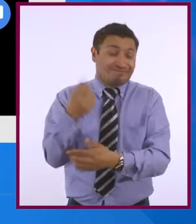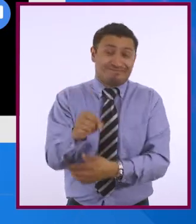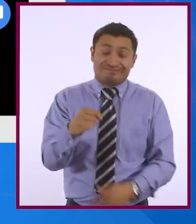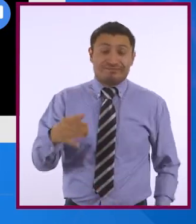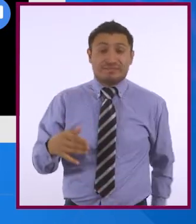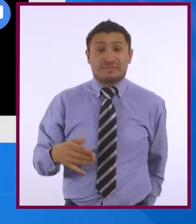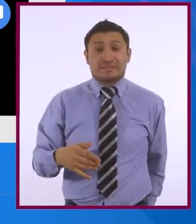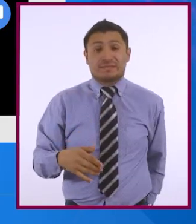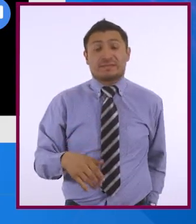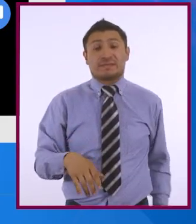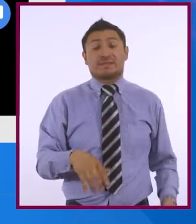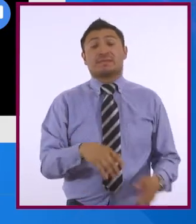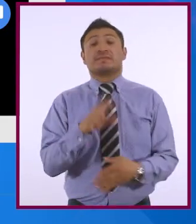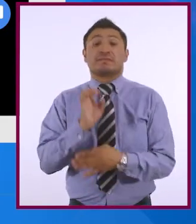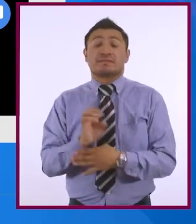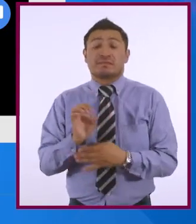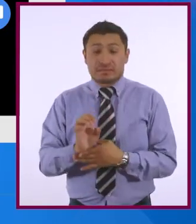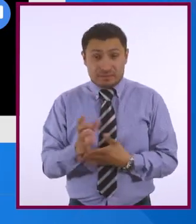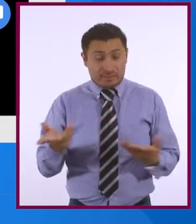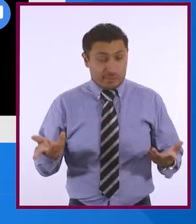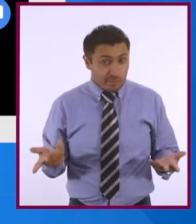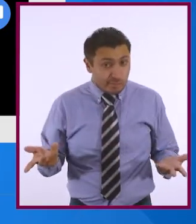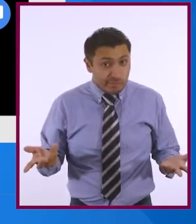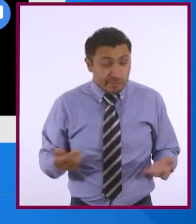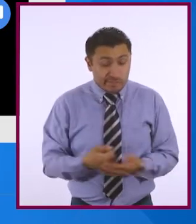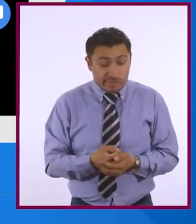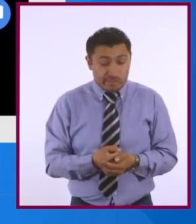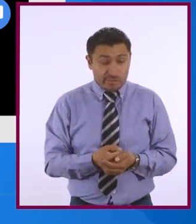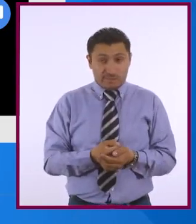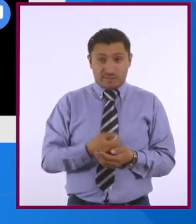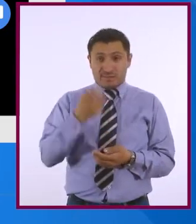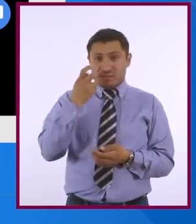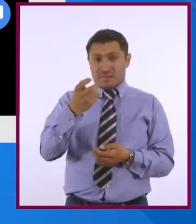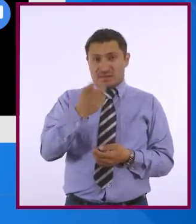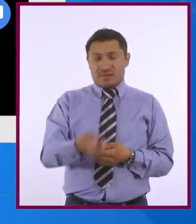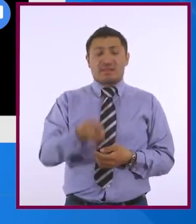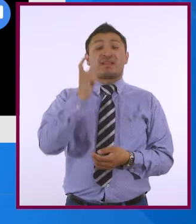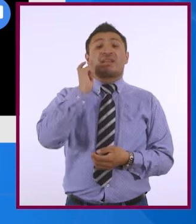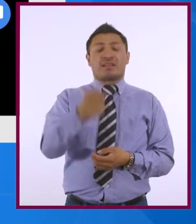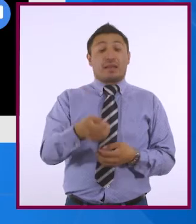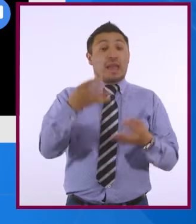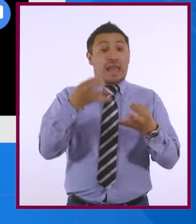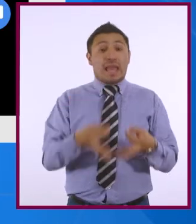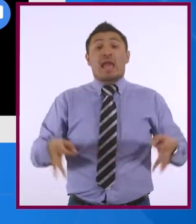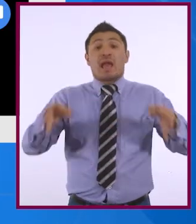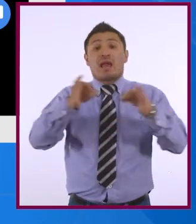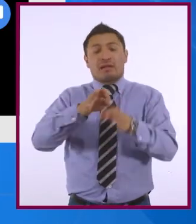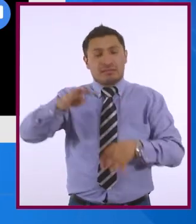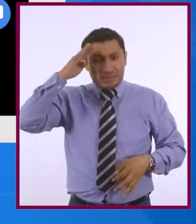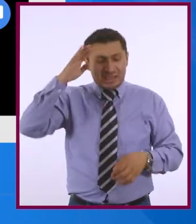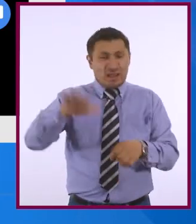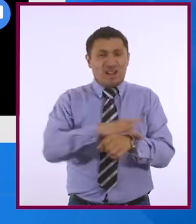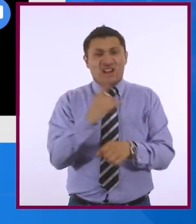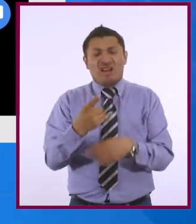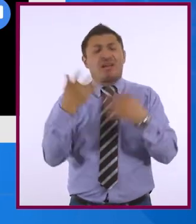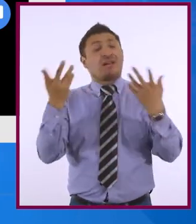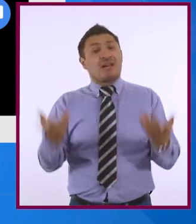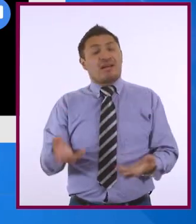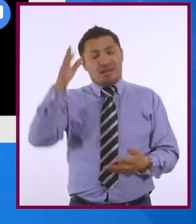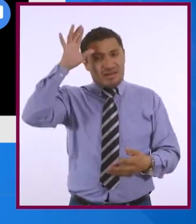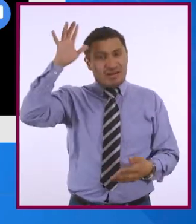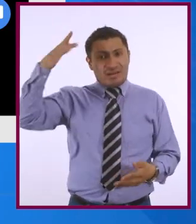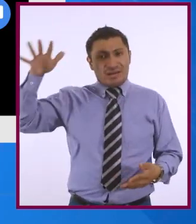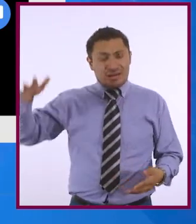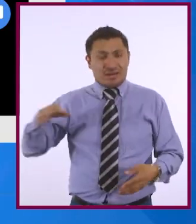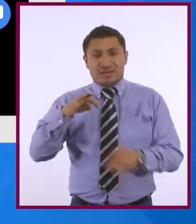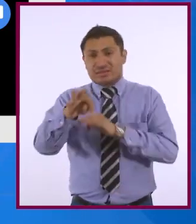violencia. Entonces, en esto se traduce y es importante pensarlo porque como adultos